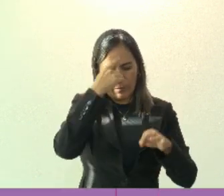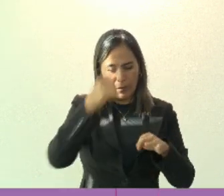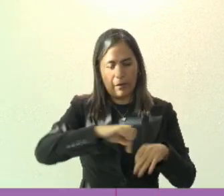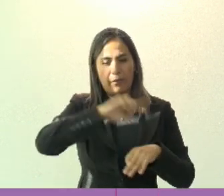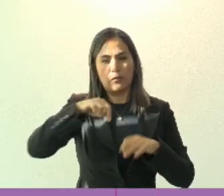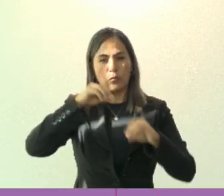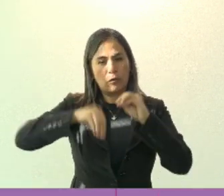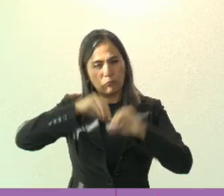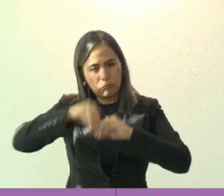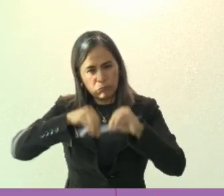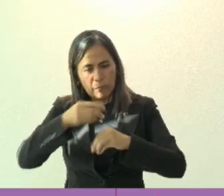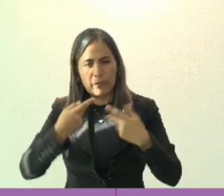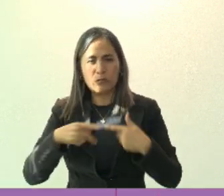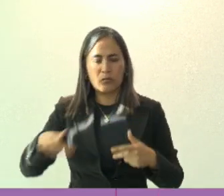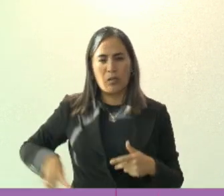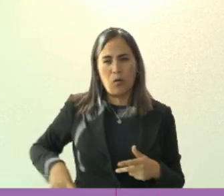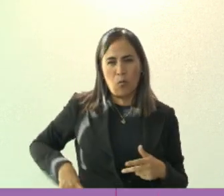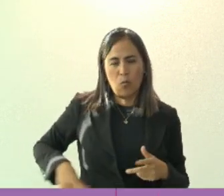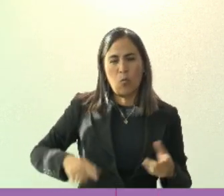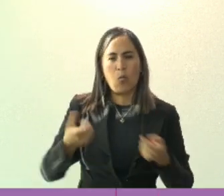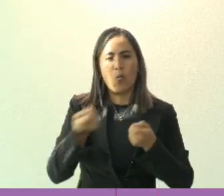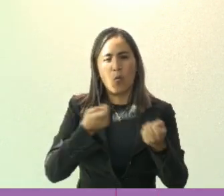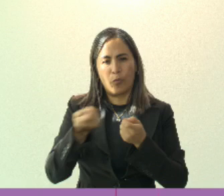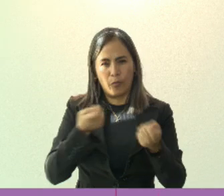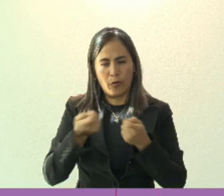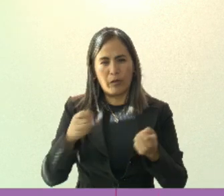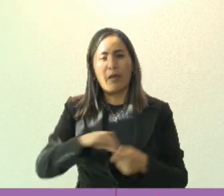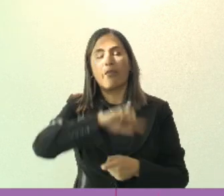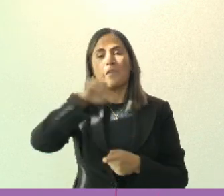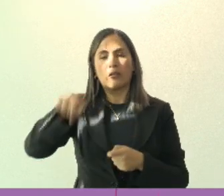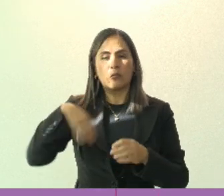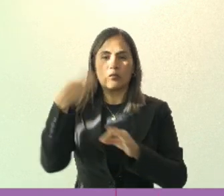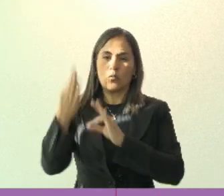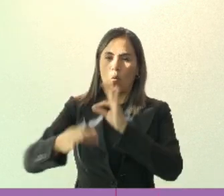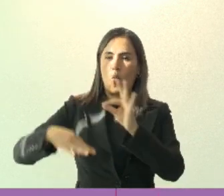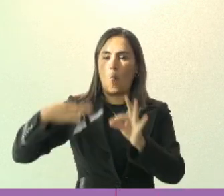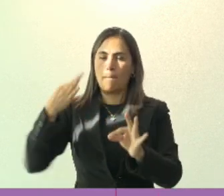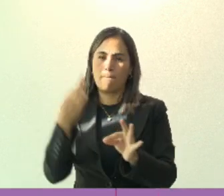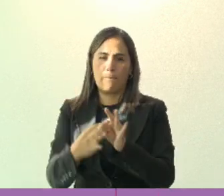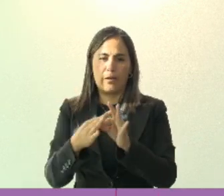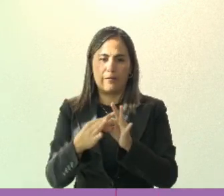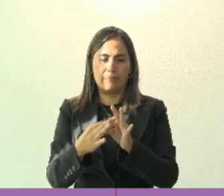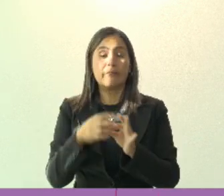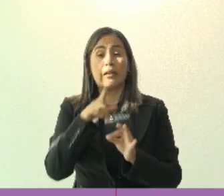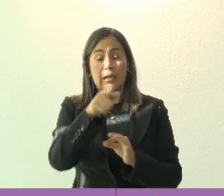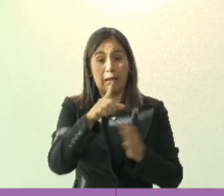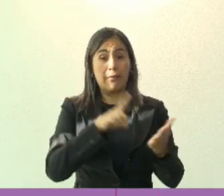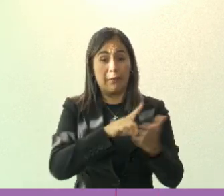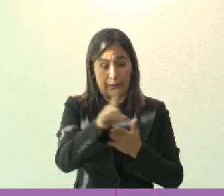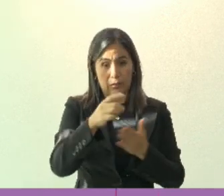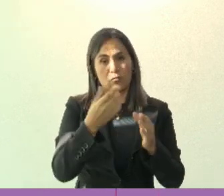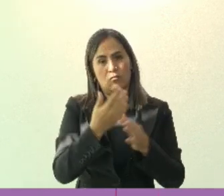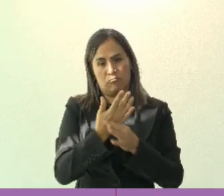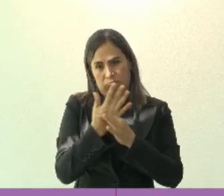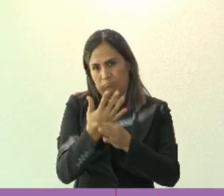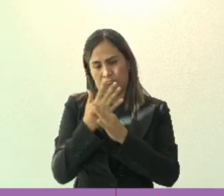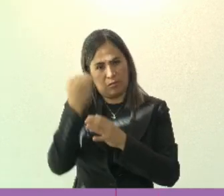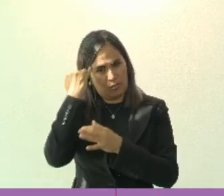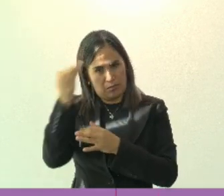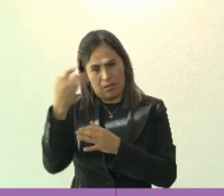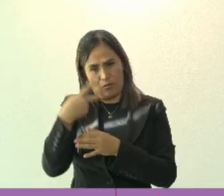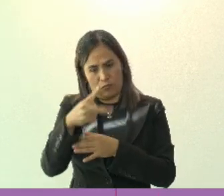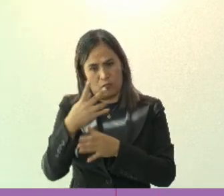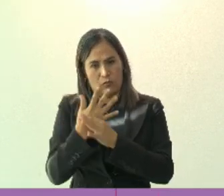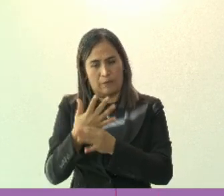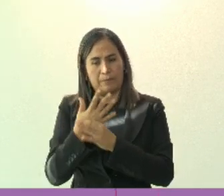de Servidores Públicos, un camino hacia el cumplimiento. Él cuenta con los derechos de autor, por supuesto. Cuenta con